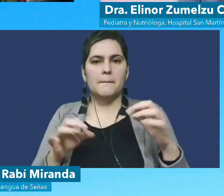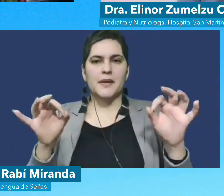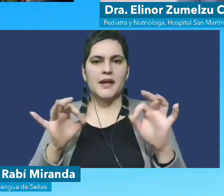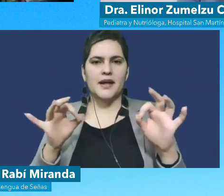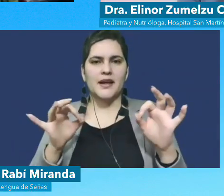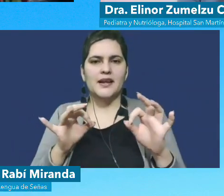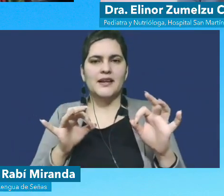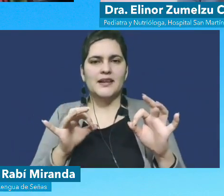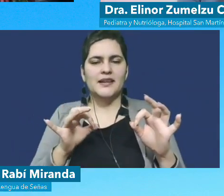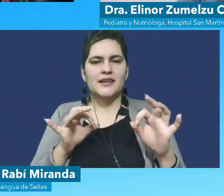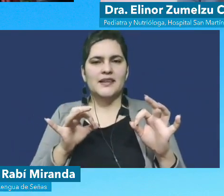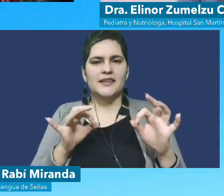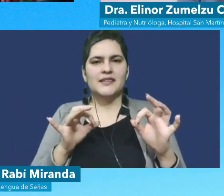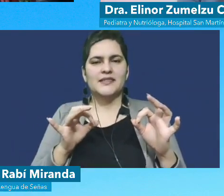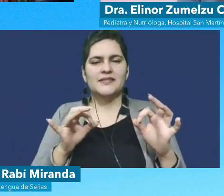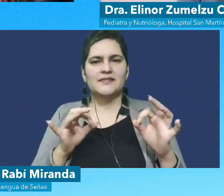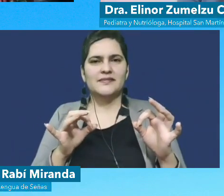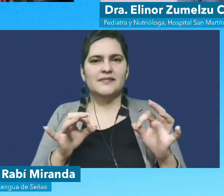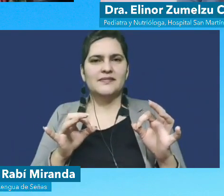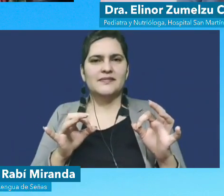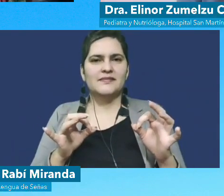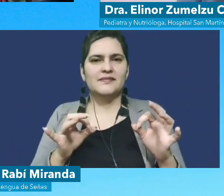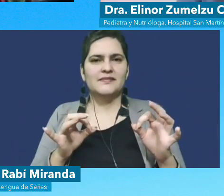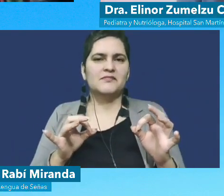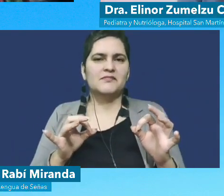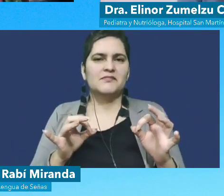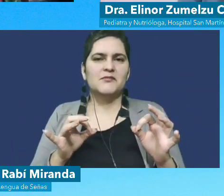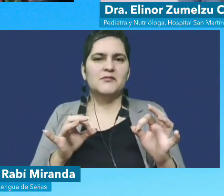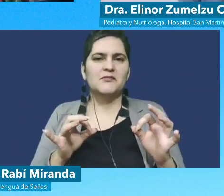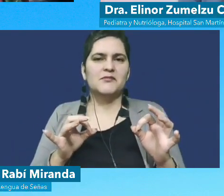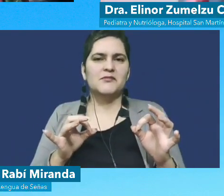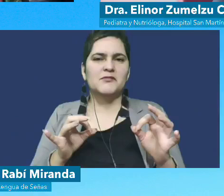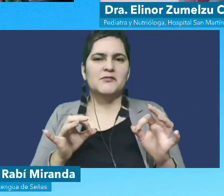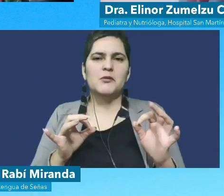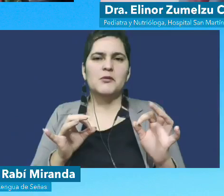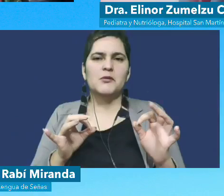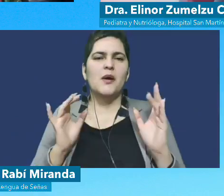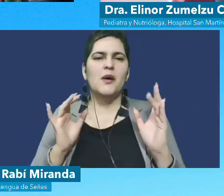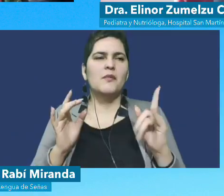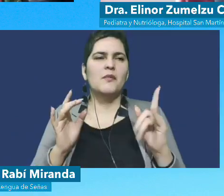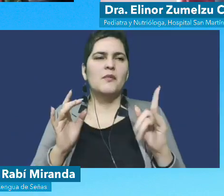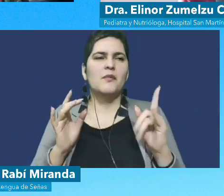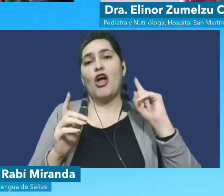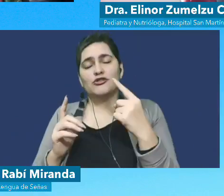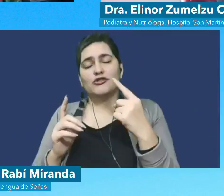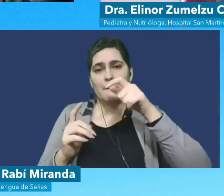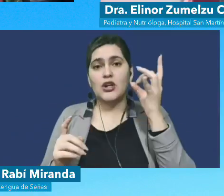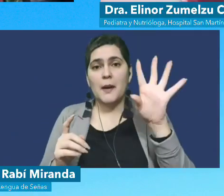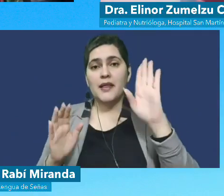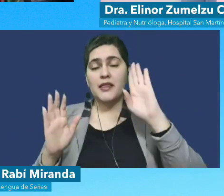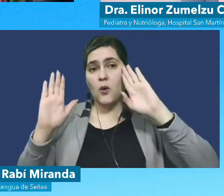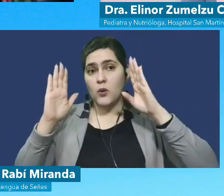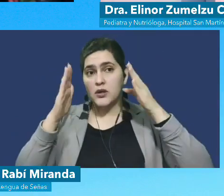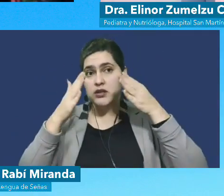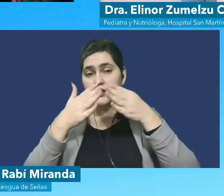esto es para todos, ¿no es cierto? No para la población autista o no autista,